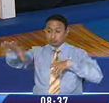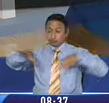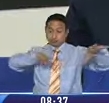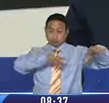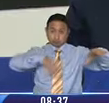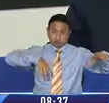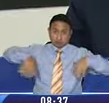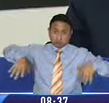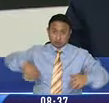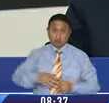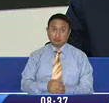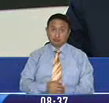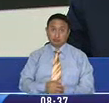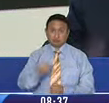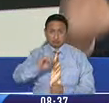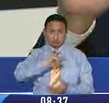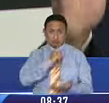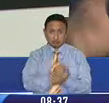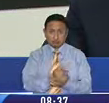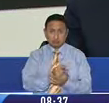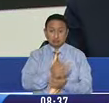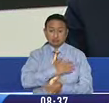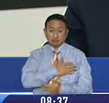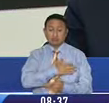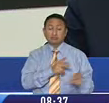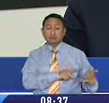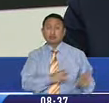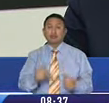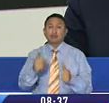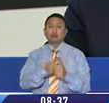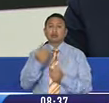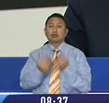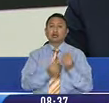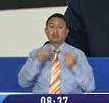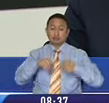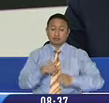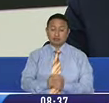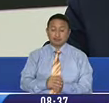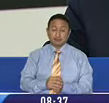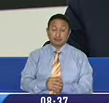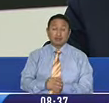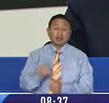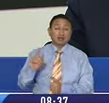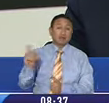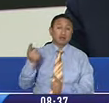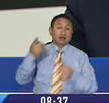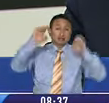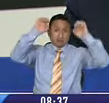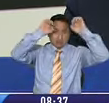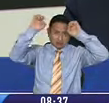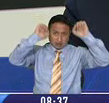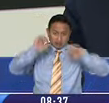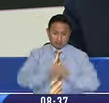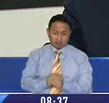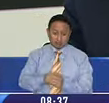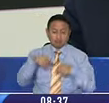Sin duda alguna, dentro de la planificación, lo primero que se tiene que hacer es una planificación estratégica para